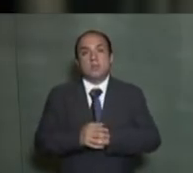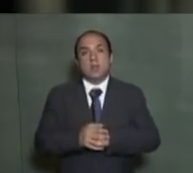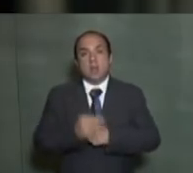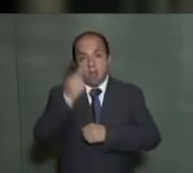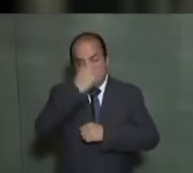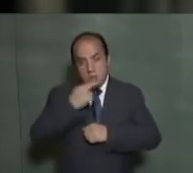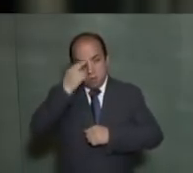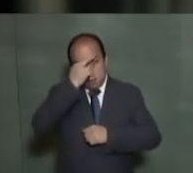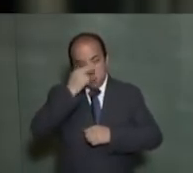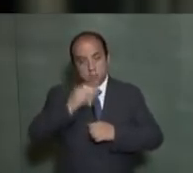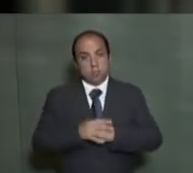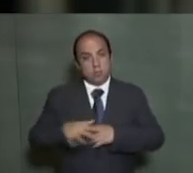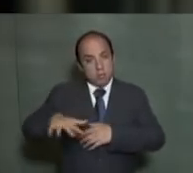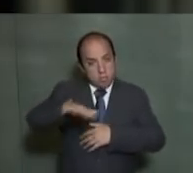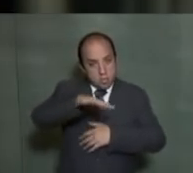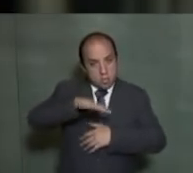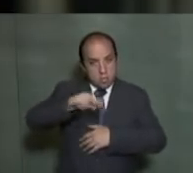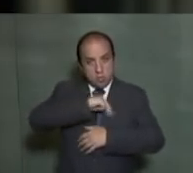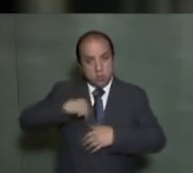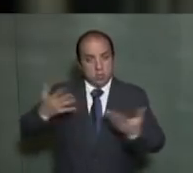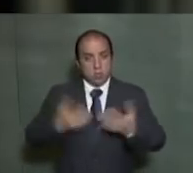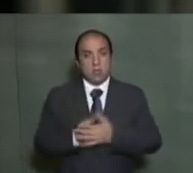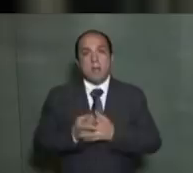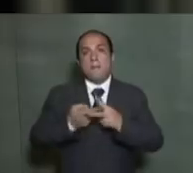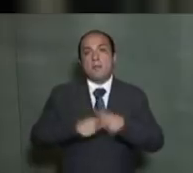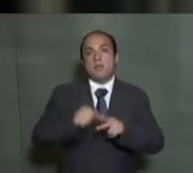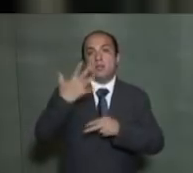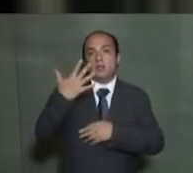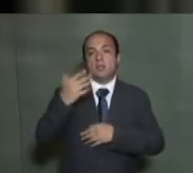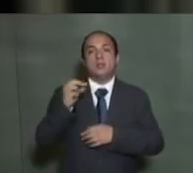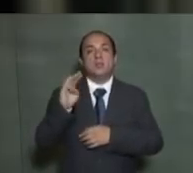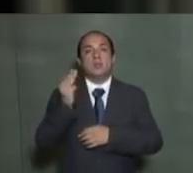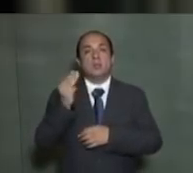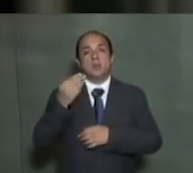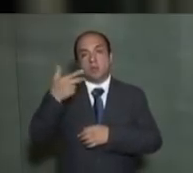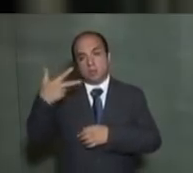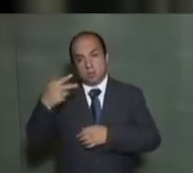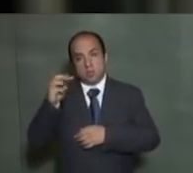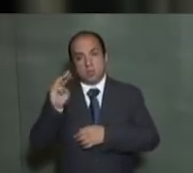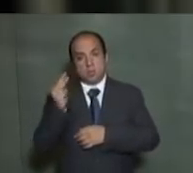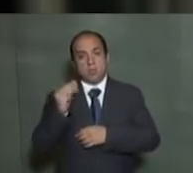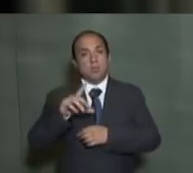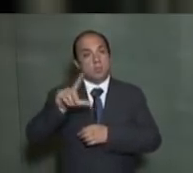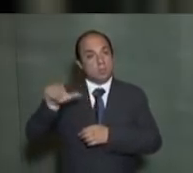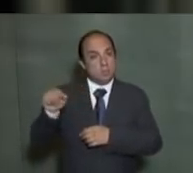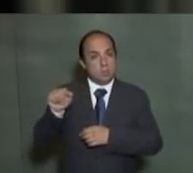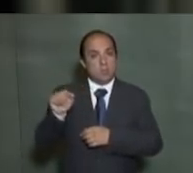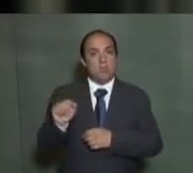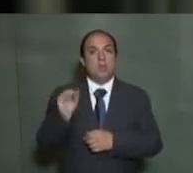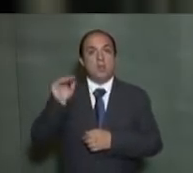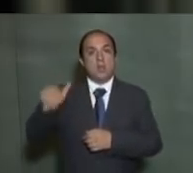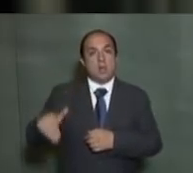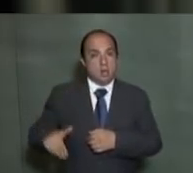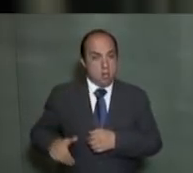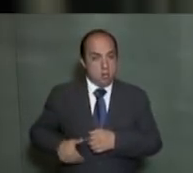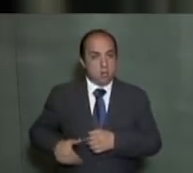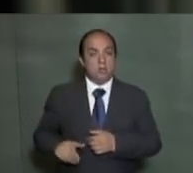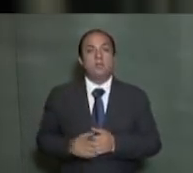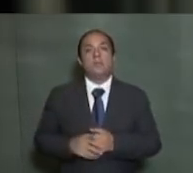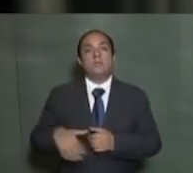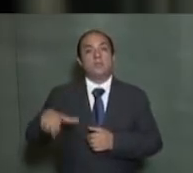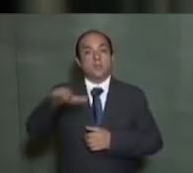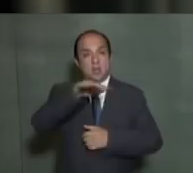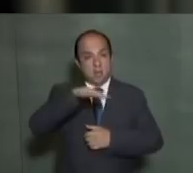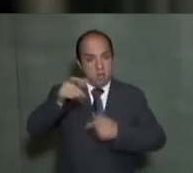inspección física que hicimos a partir del 5 de mayo y el 8 de mayo, después del percance ocurrido en el